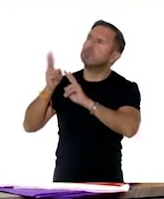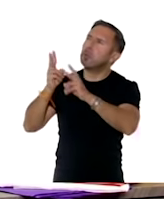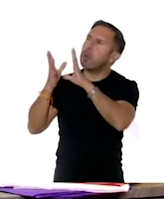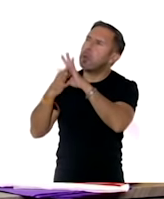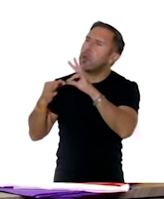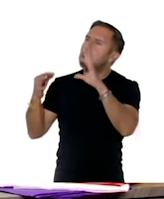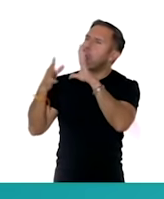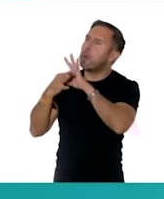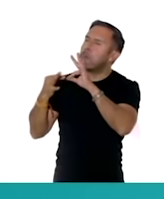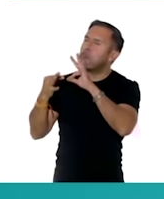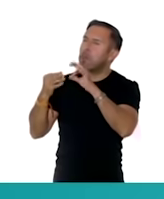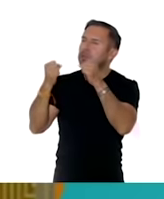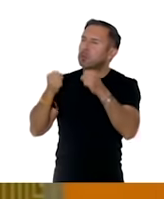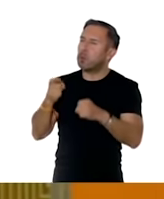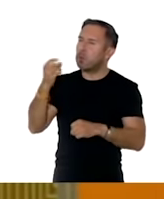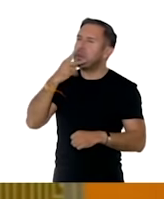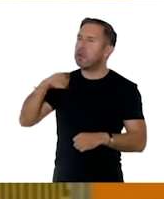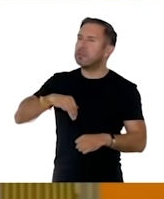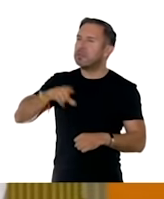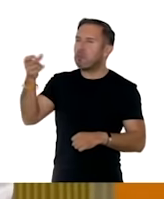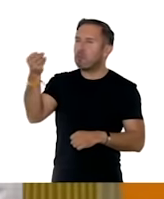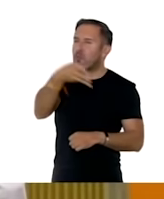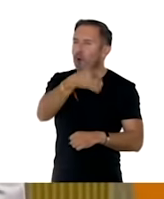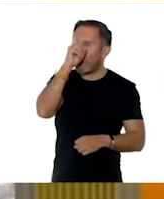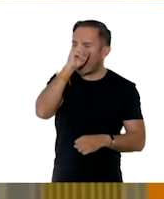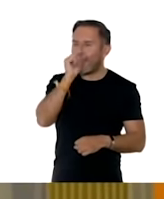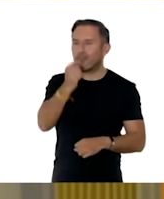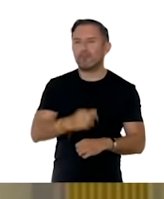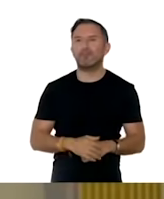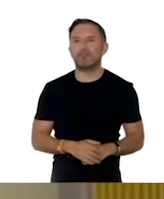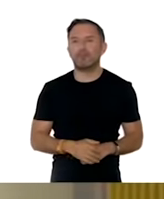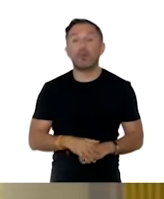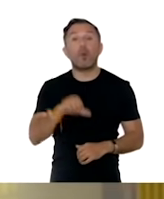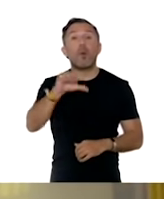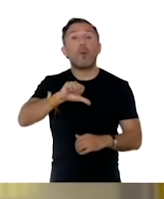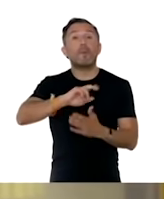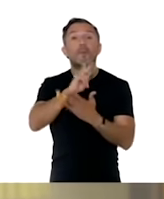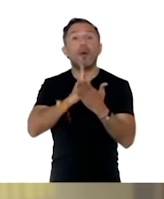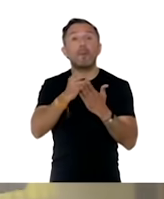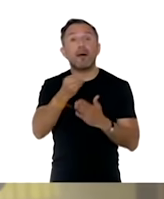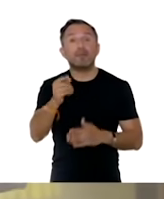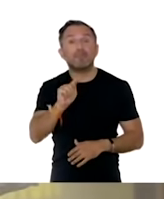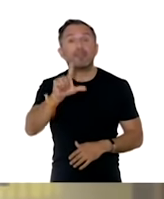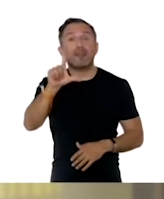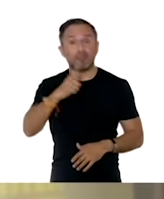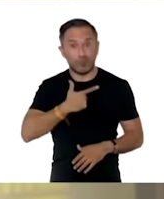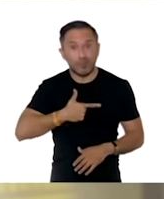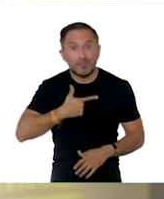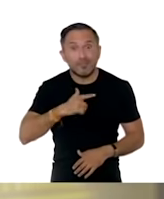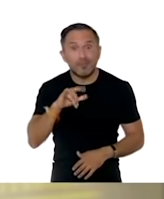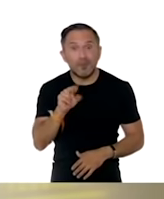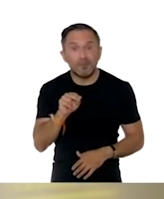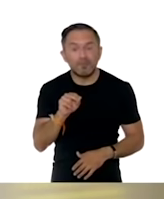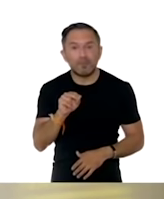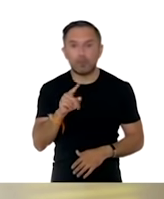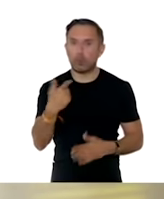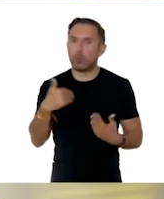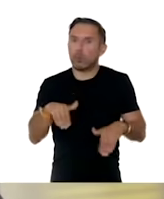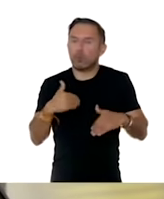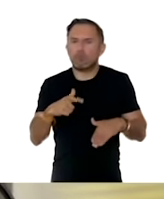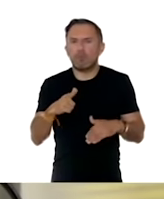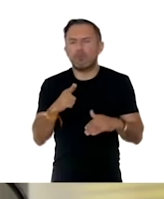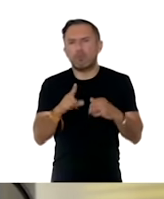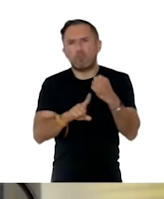y podrán decirte algo más. ¿Qué les pareció el programa de hoy? Fíjense que a mí me sorprendió mucho saber que la mejor manera de resolver